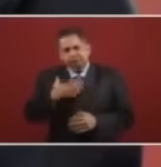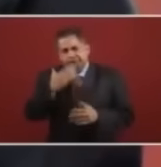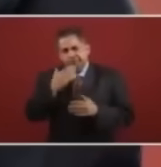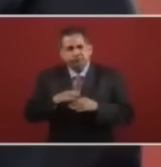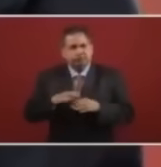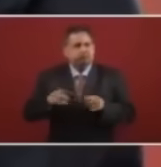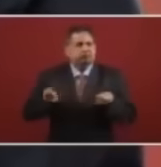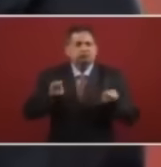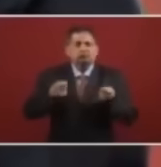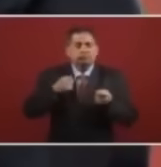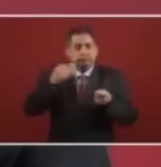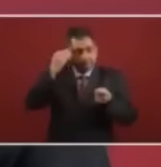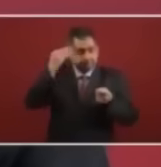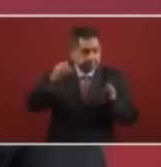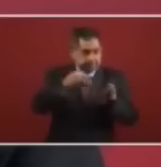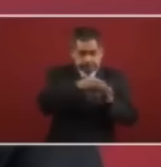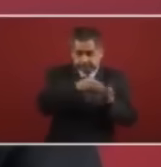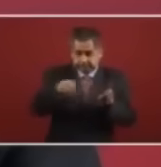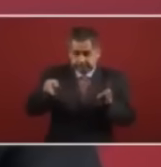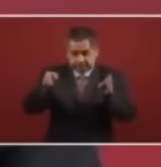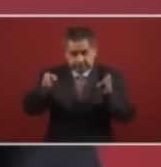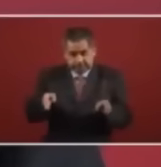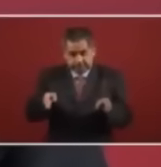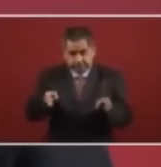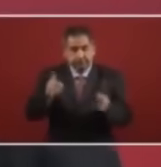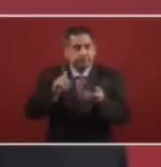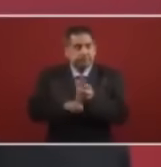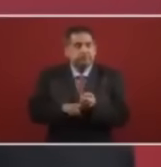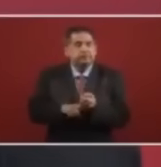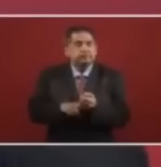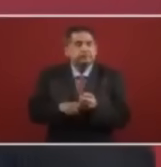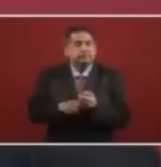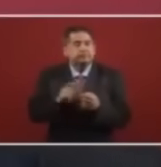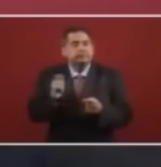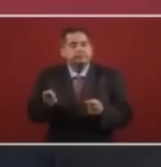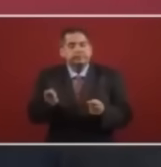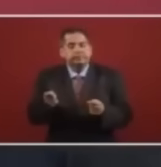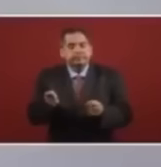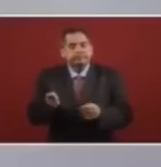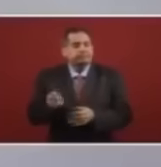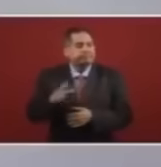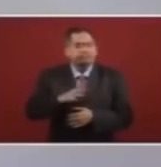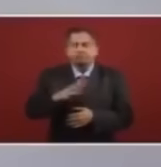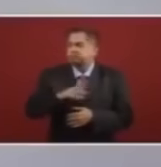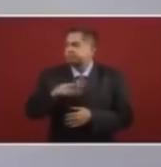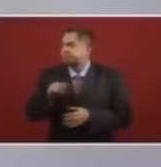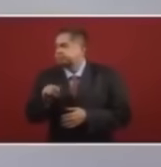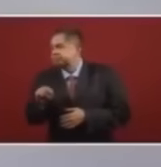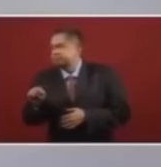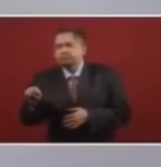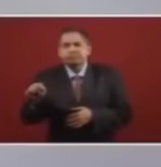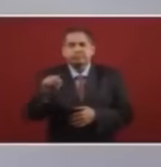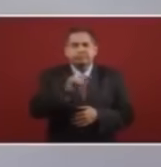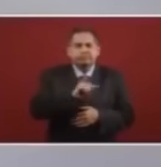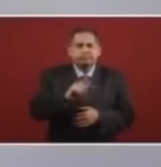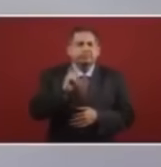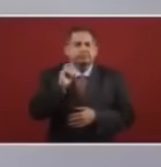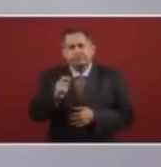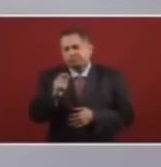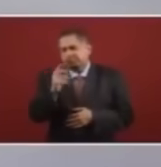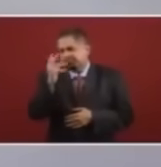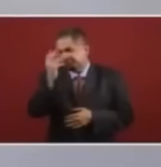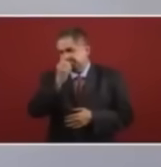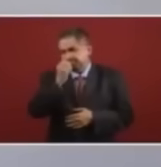gobernar en un tiempo en que existen las benditas